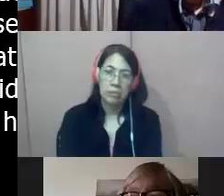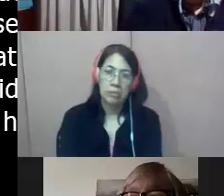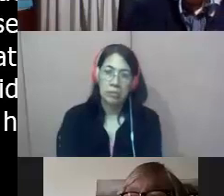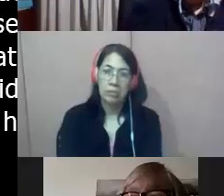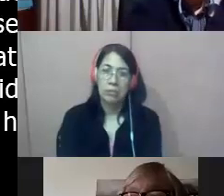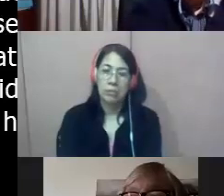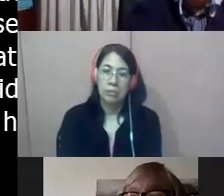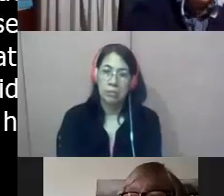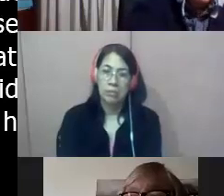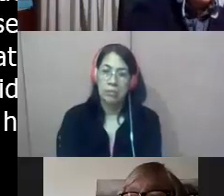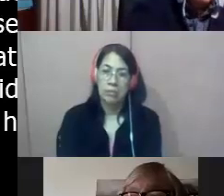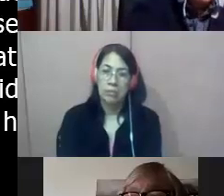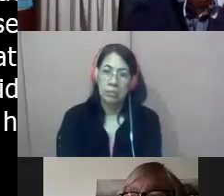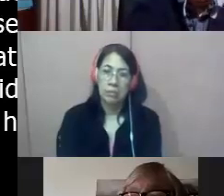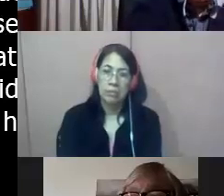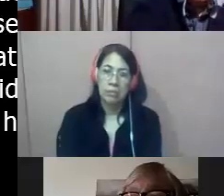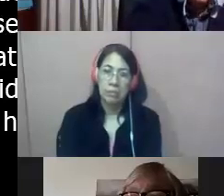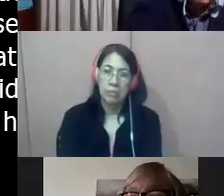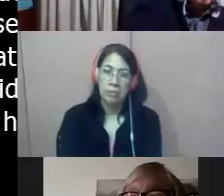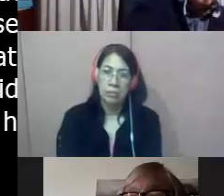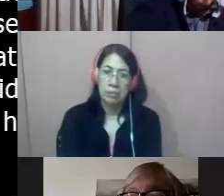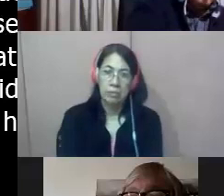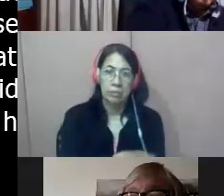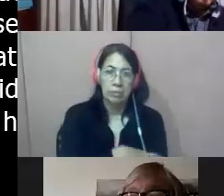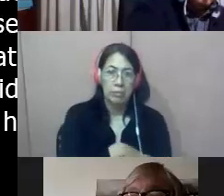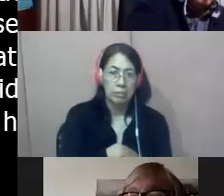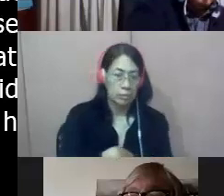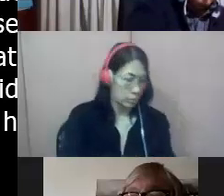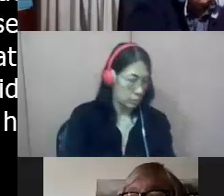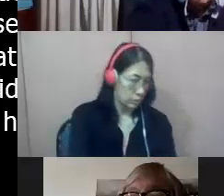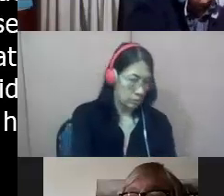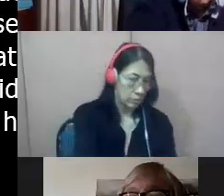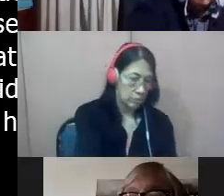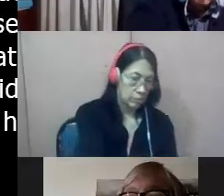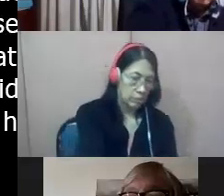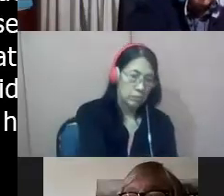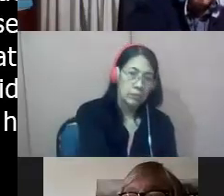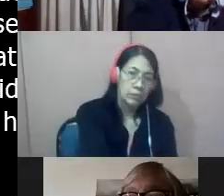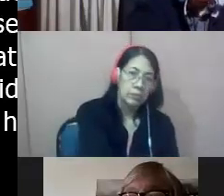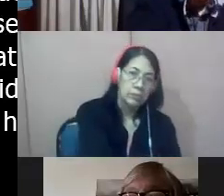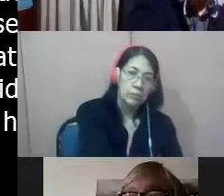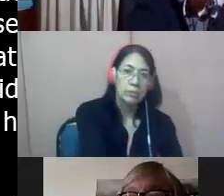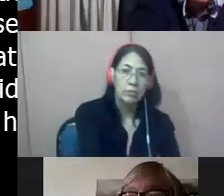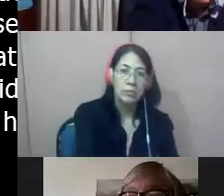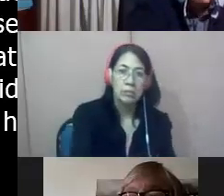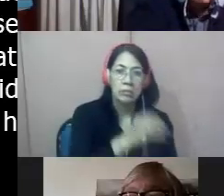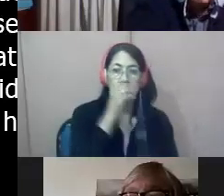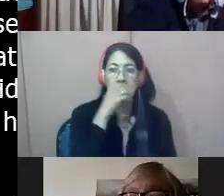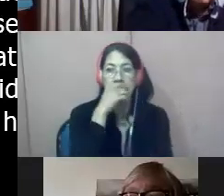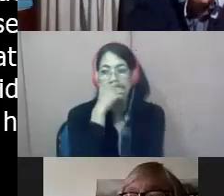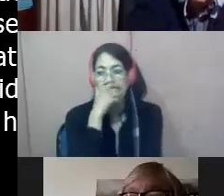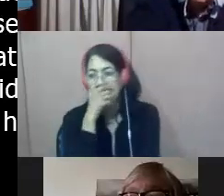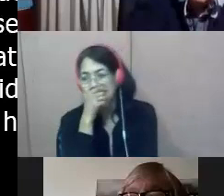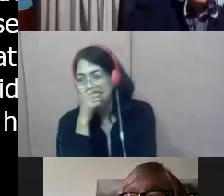ley 25.504 será documento válido para acceder al derecho de gratuidad para viajar en los